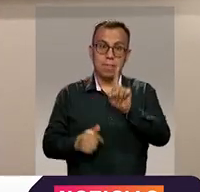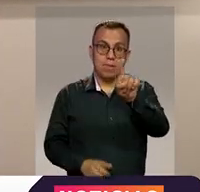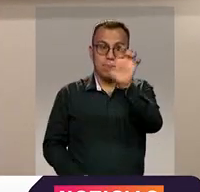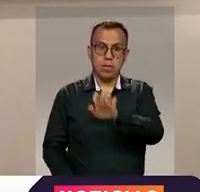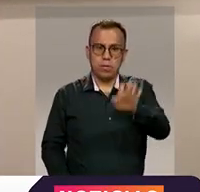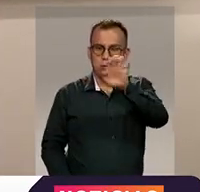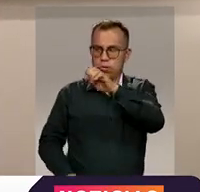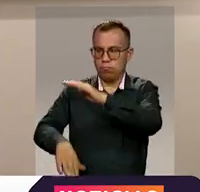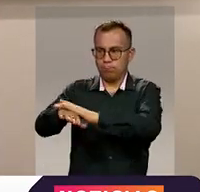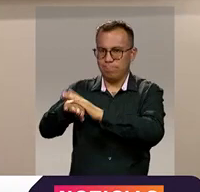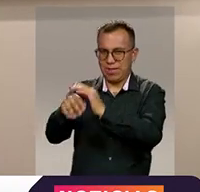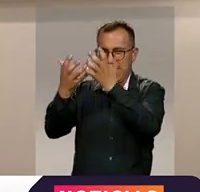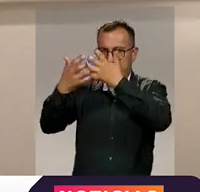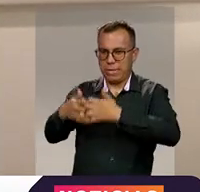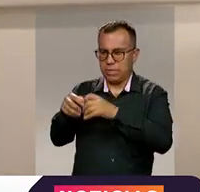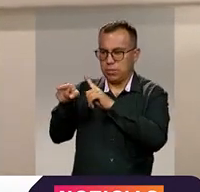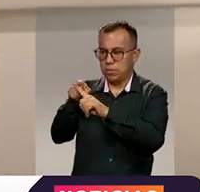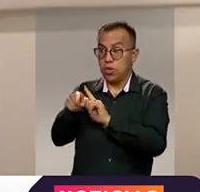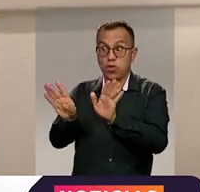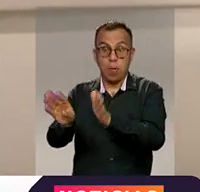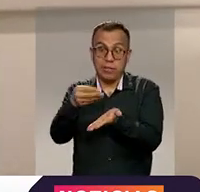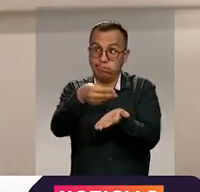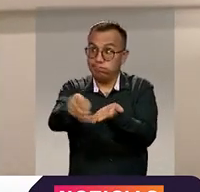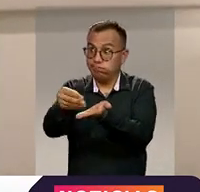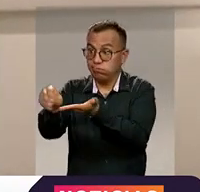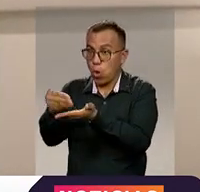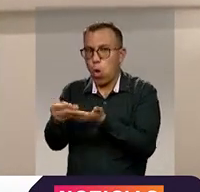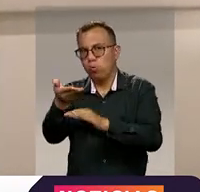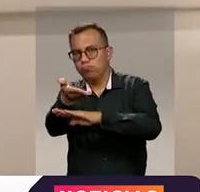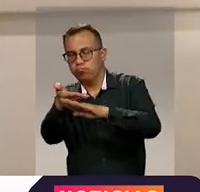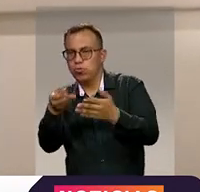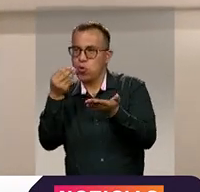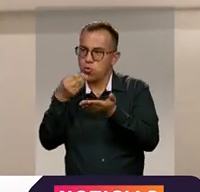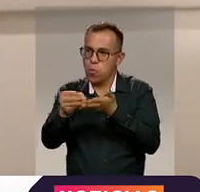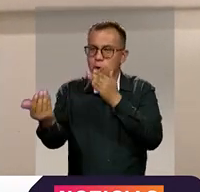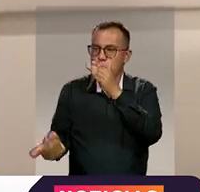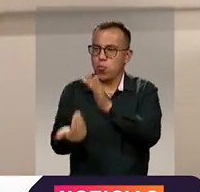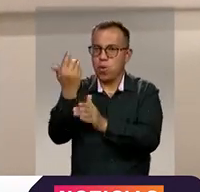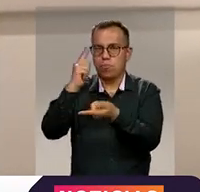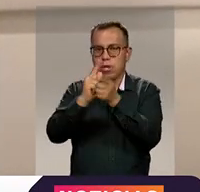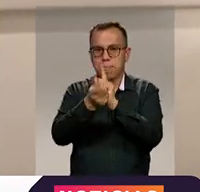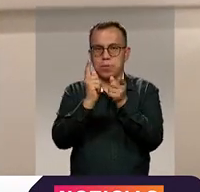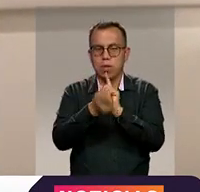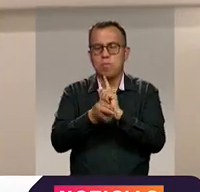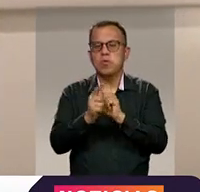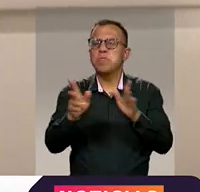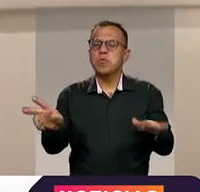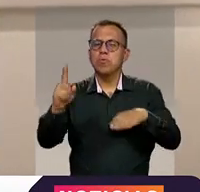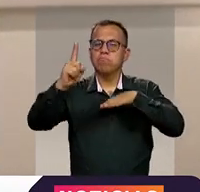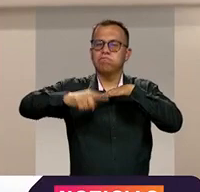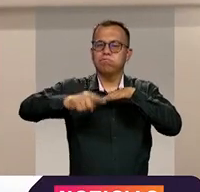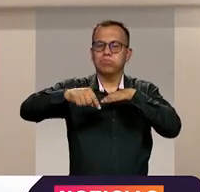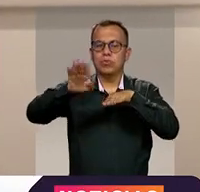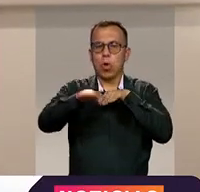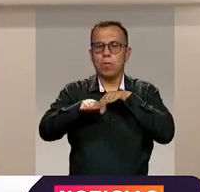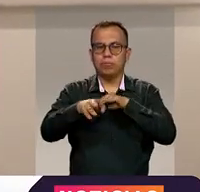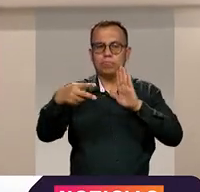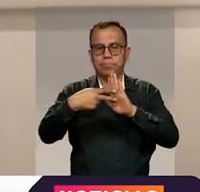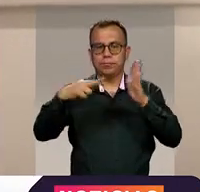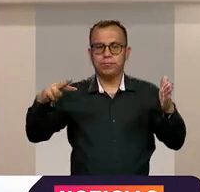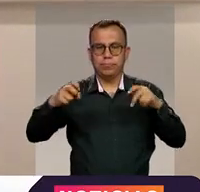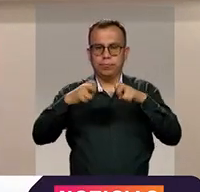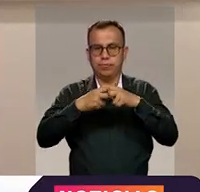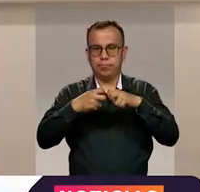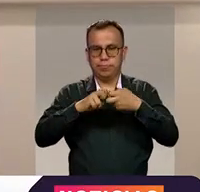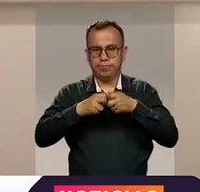enero del próximo año únicamente podrá licitar la compra o renovación de flota de buses que sean con tecnología